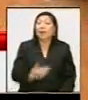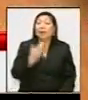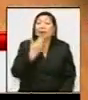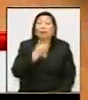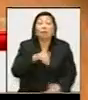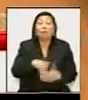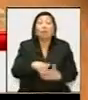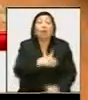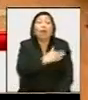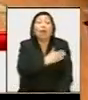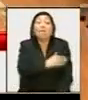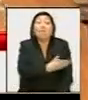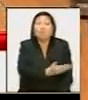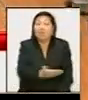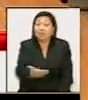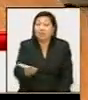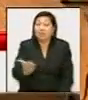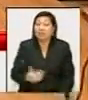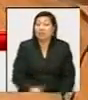favor?